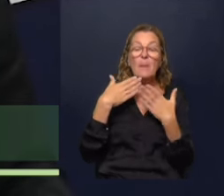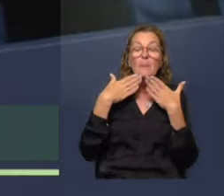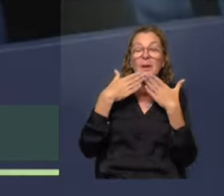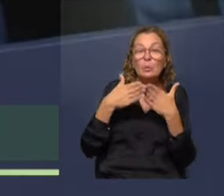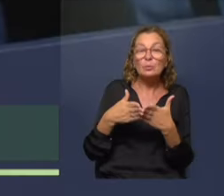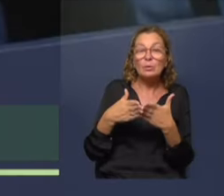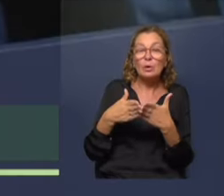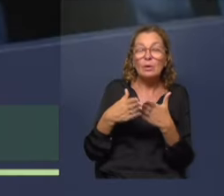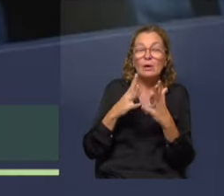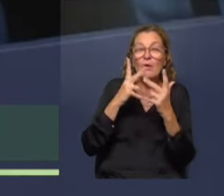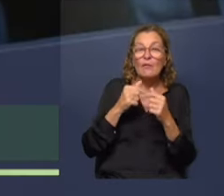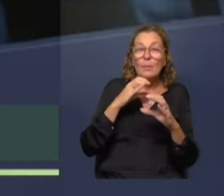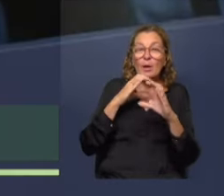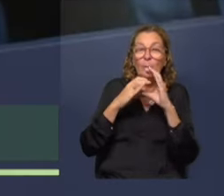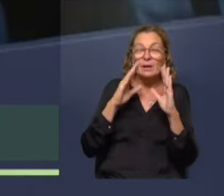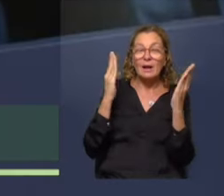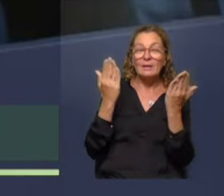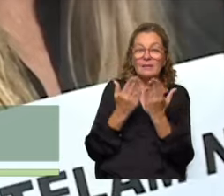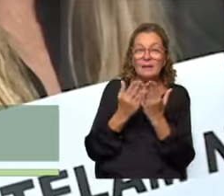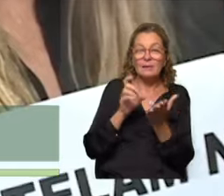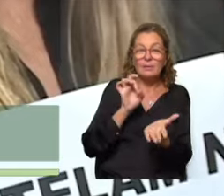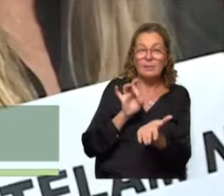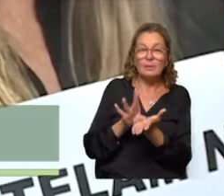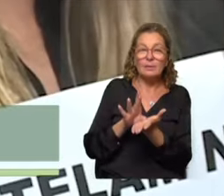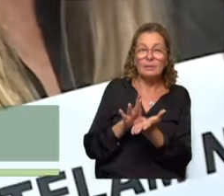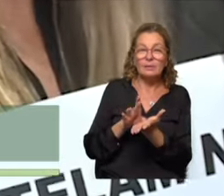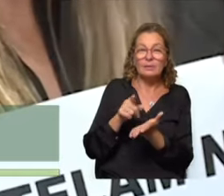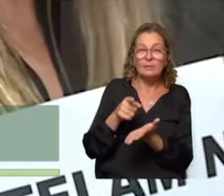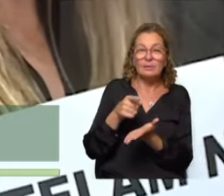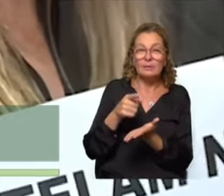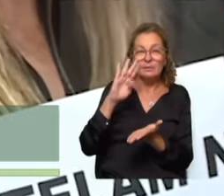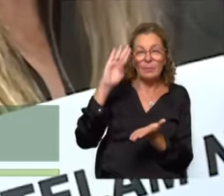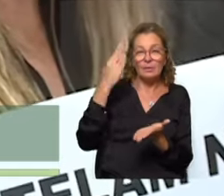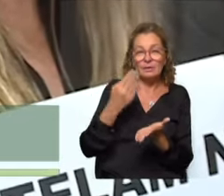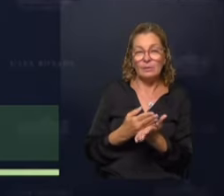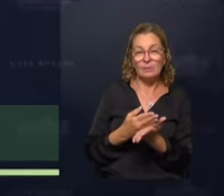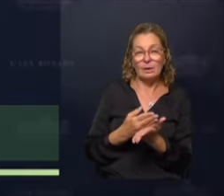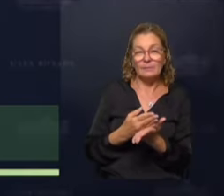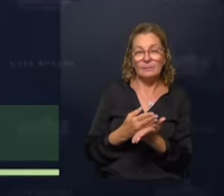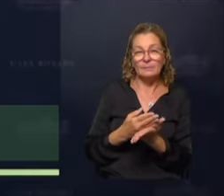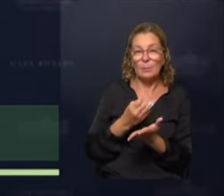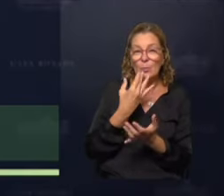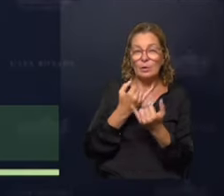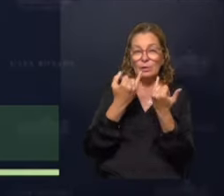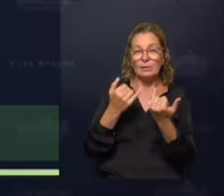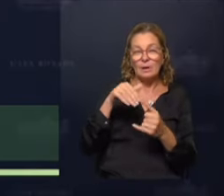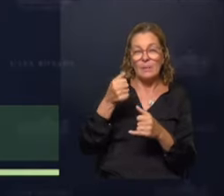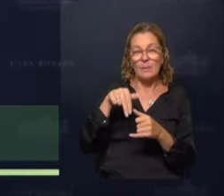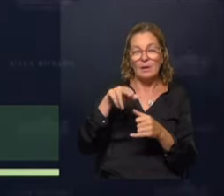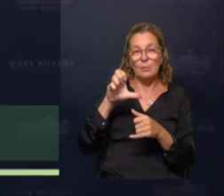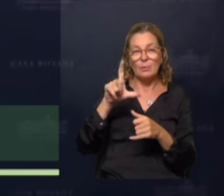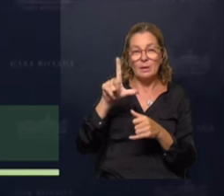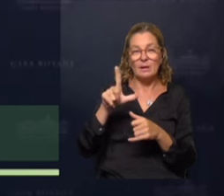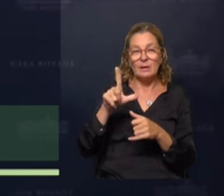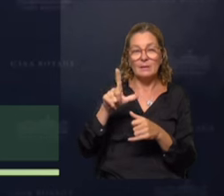Adorni si la forma de comunicar el cierre y despido no es propio de la dictadura. Buenos días, Manuel. Hola, Fabián Waldman,